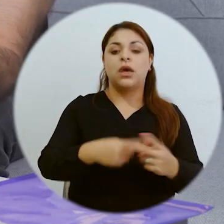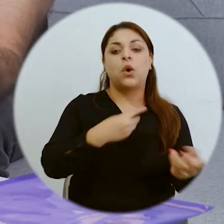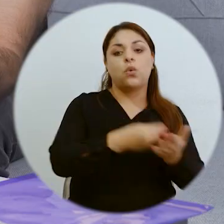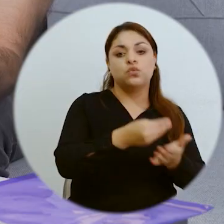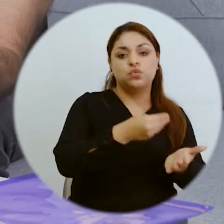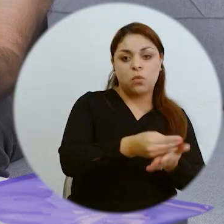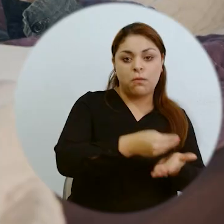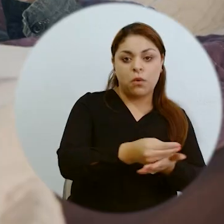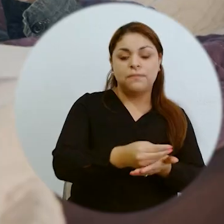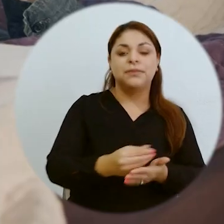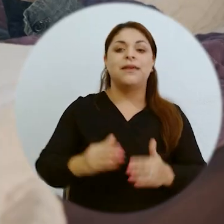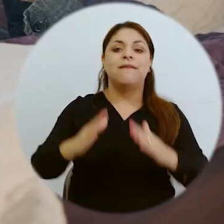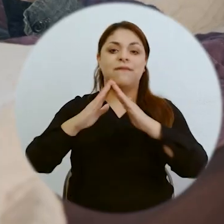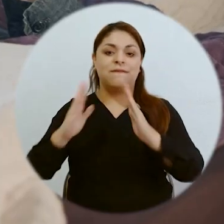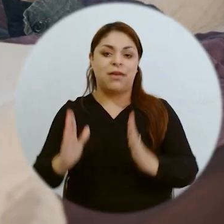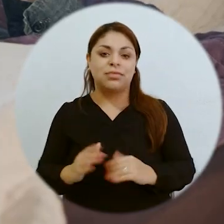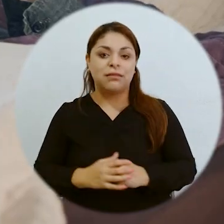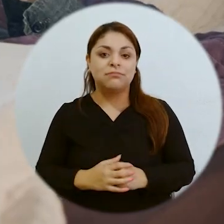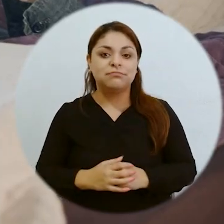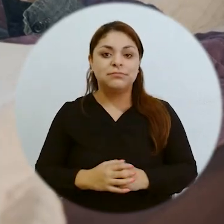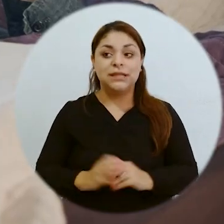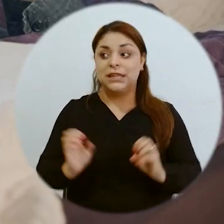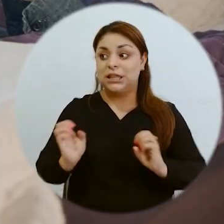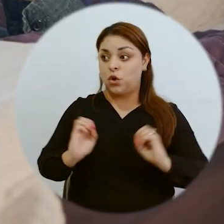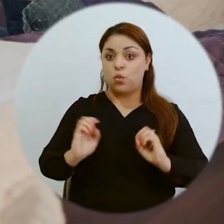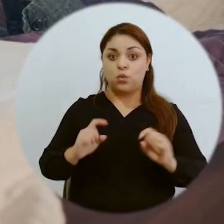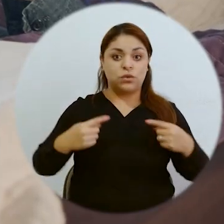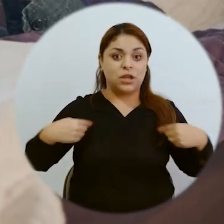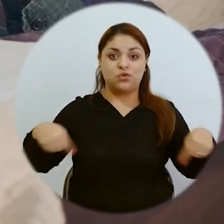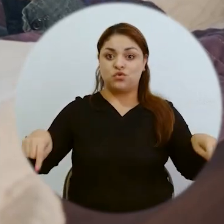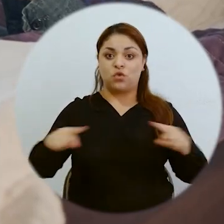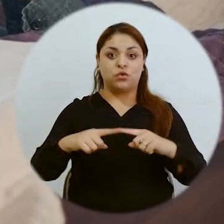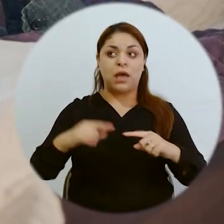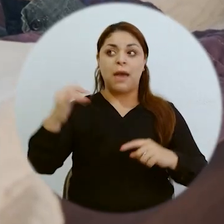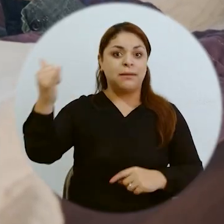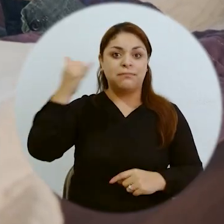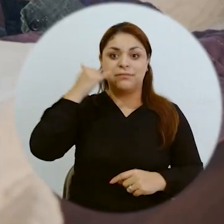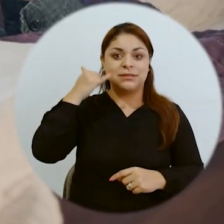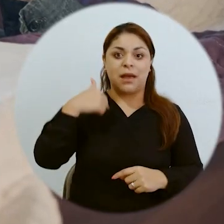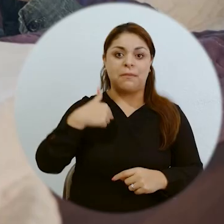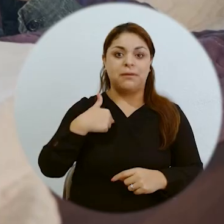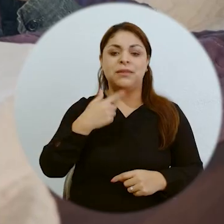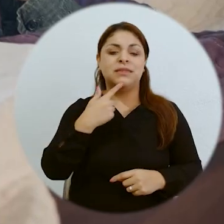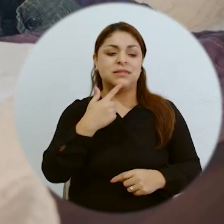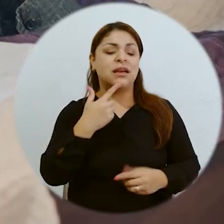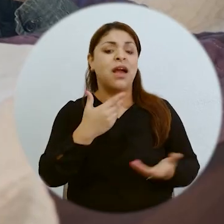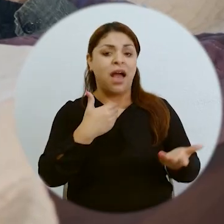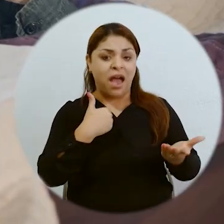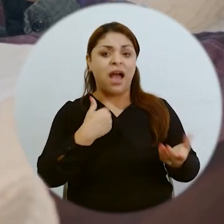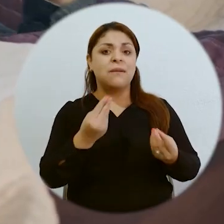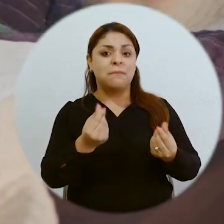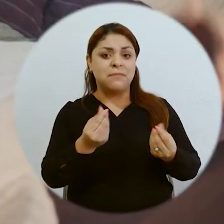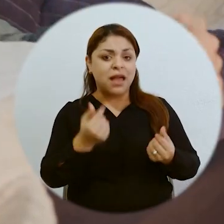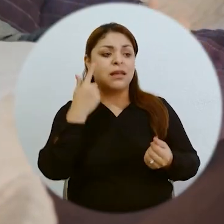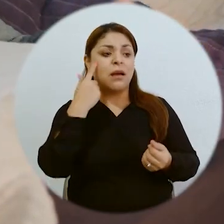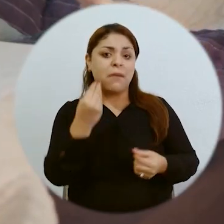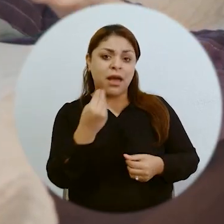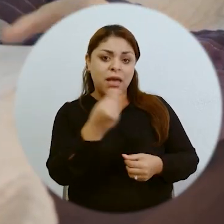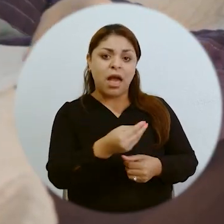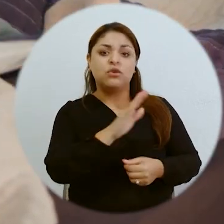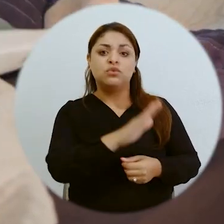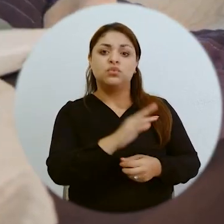su problema y cuáles son las causas de fondo del problema, ¿ah? Aquí yo le digo, hoy en Costa Rica